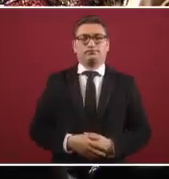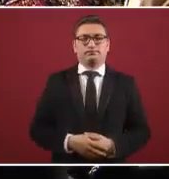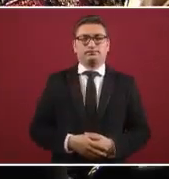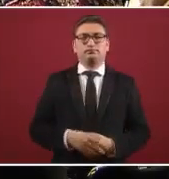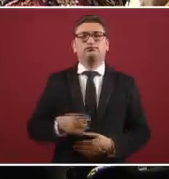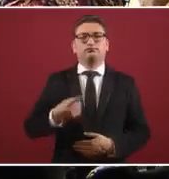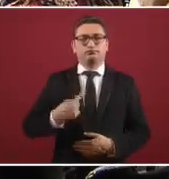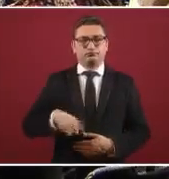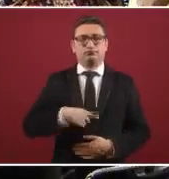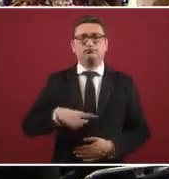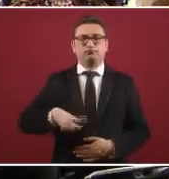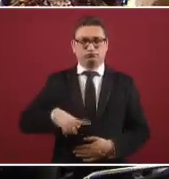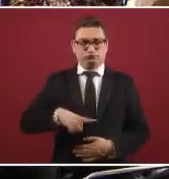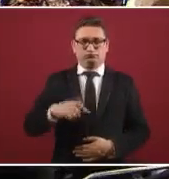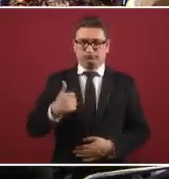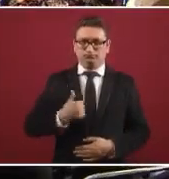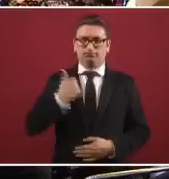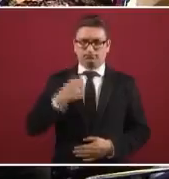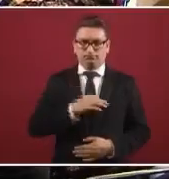la ventaja